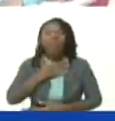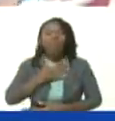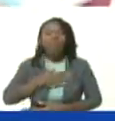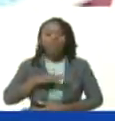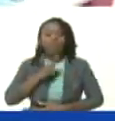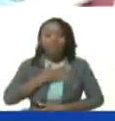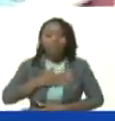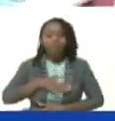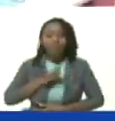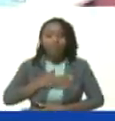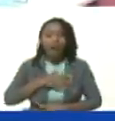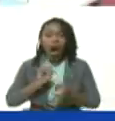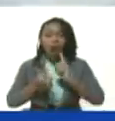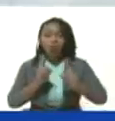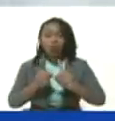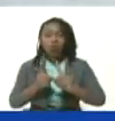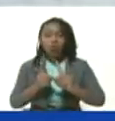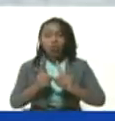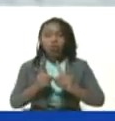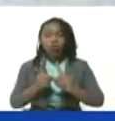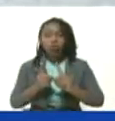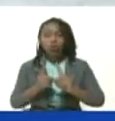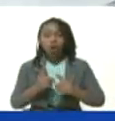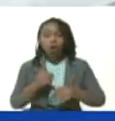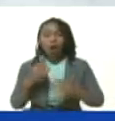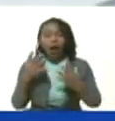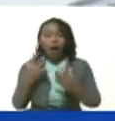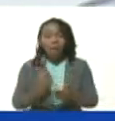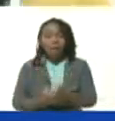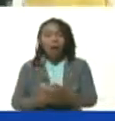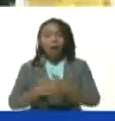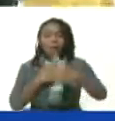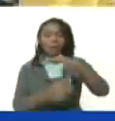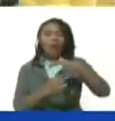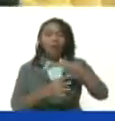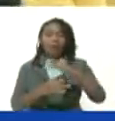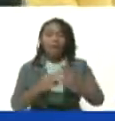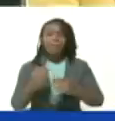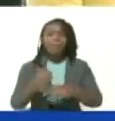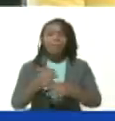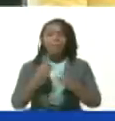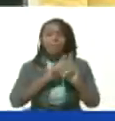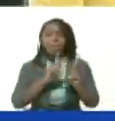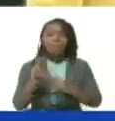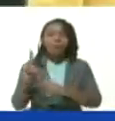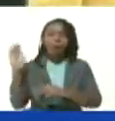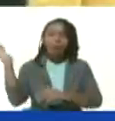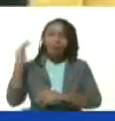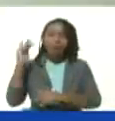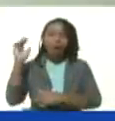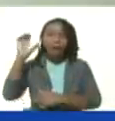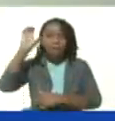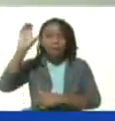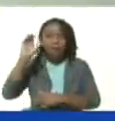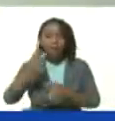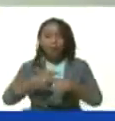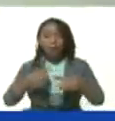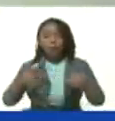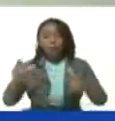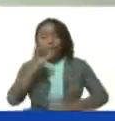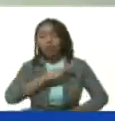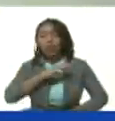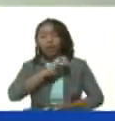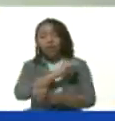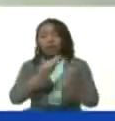pasar algunos de nuestros compatriotas migrantes. Plan Vuelta a la Patria. Vamos a incrementarlo, señora